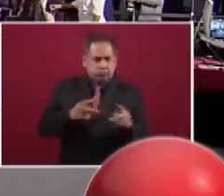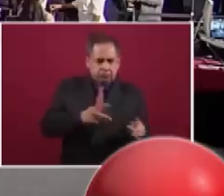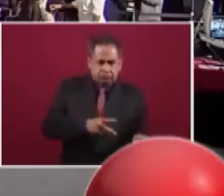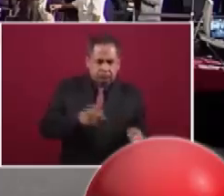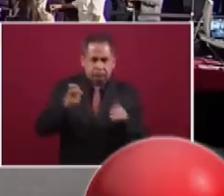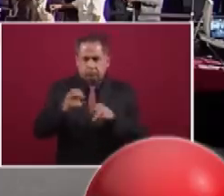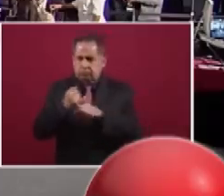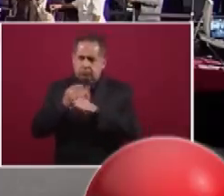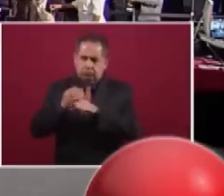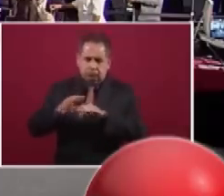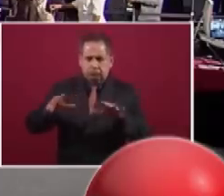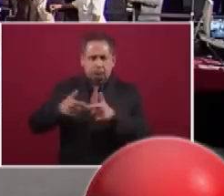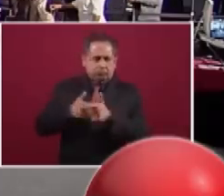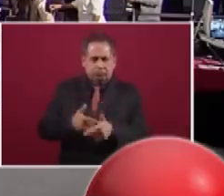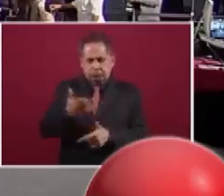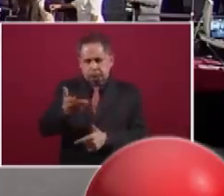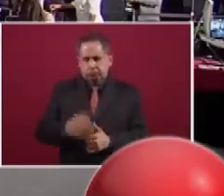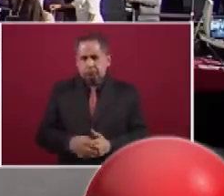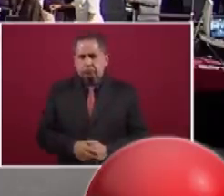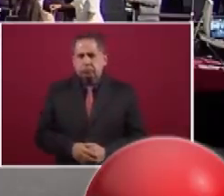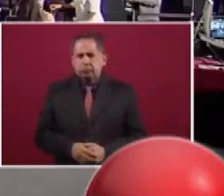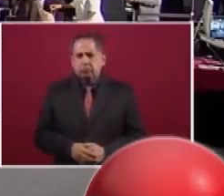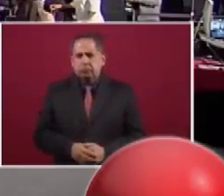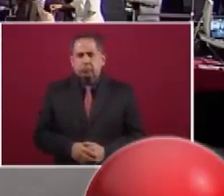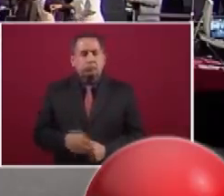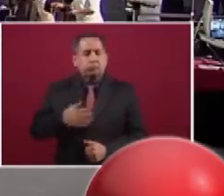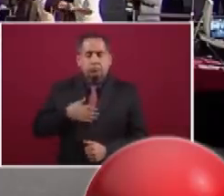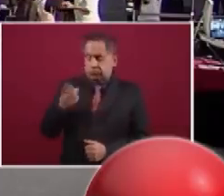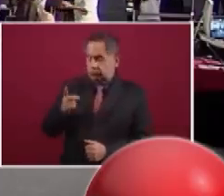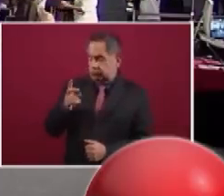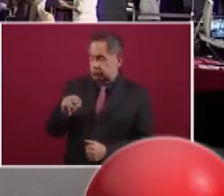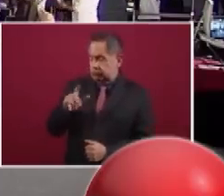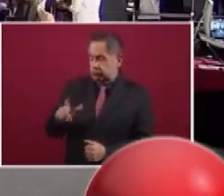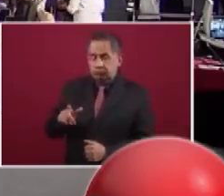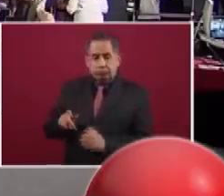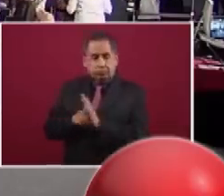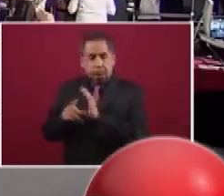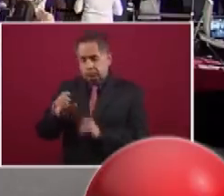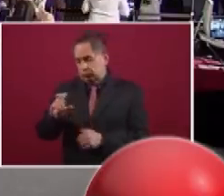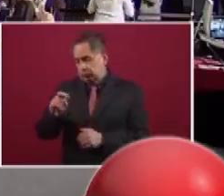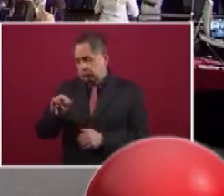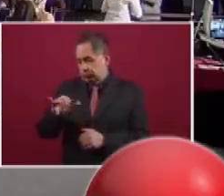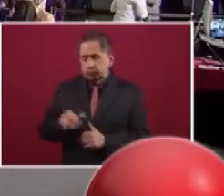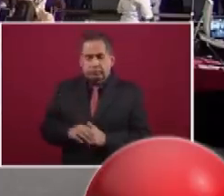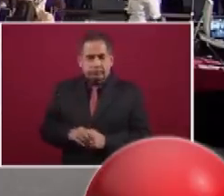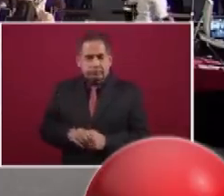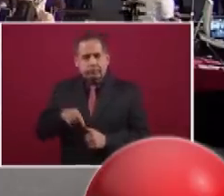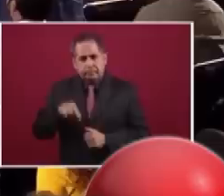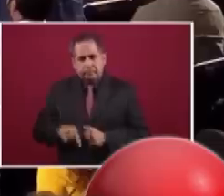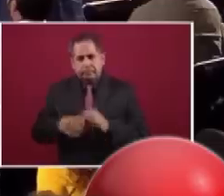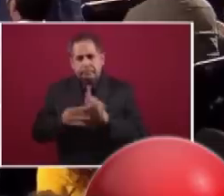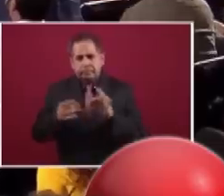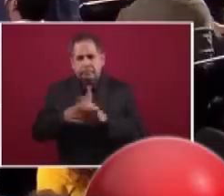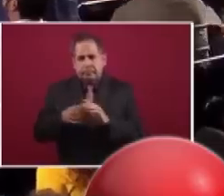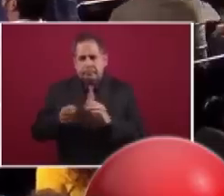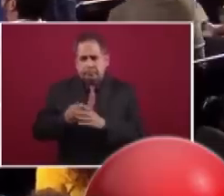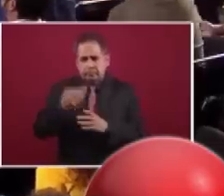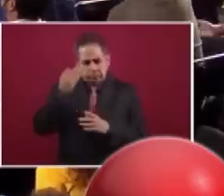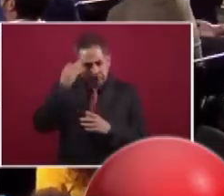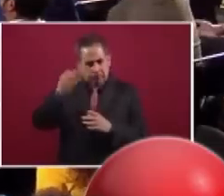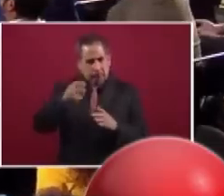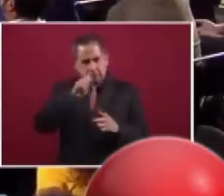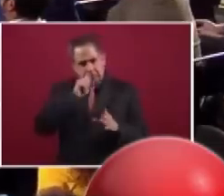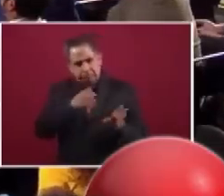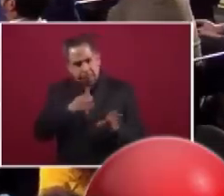información y seguimos. Sí, Daniel Blancas, de Crónica. Aquí se ha hablado de que vivimos una nueva época, ¿no? Y